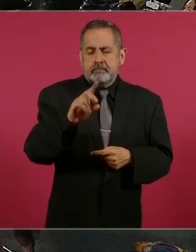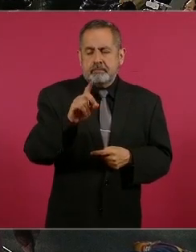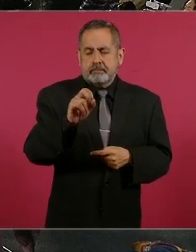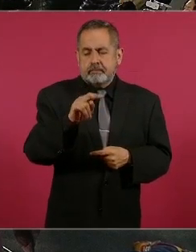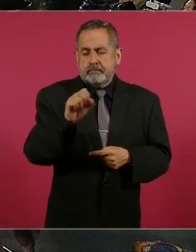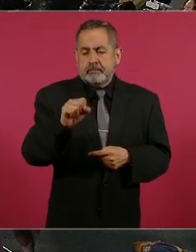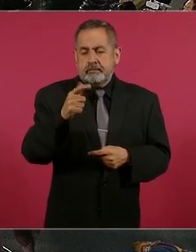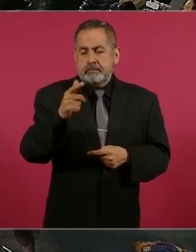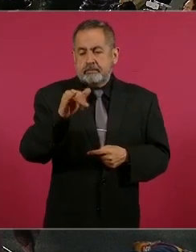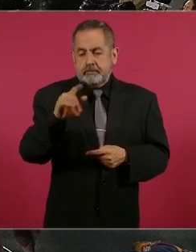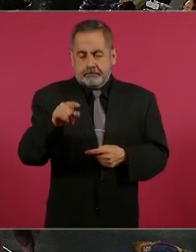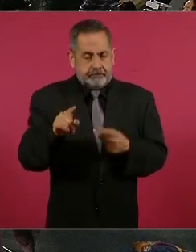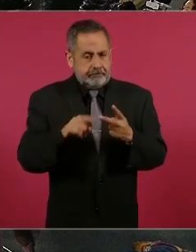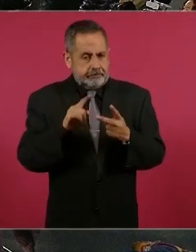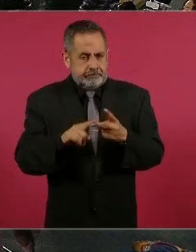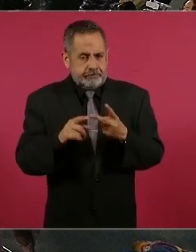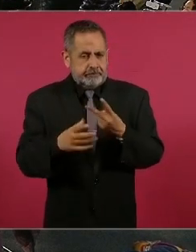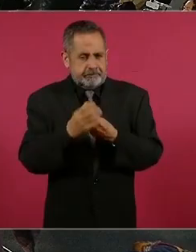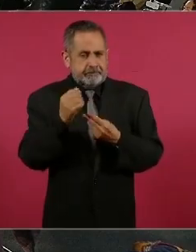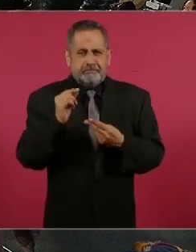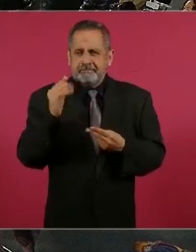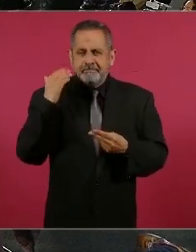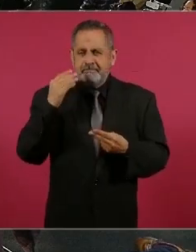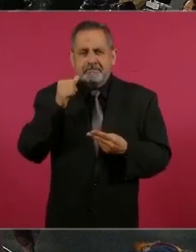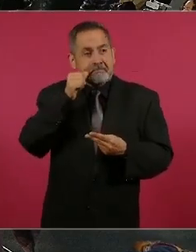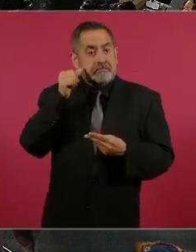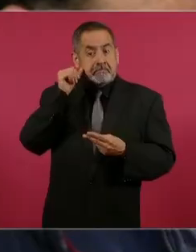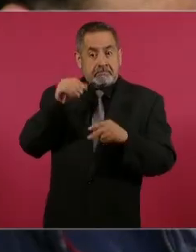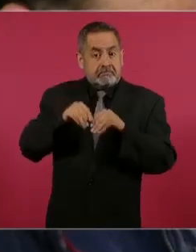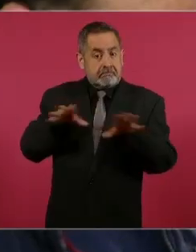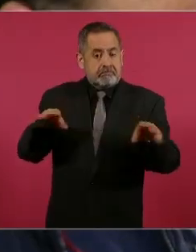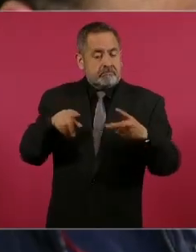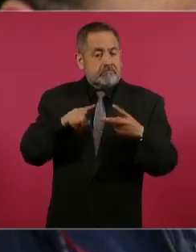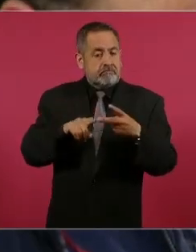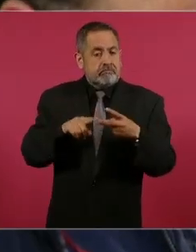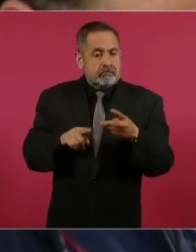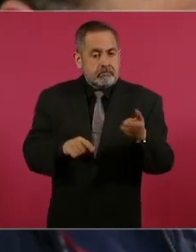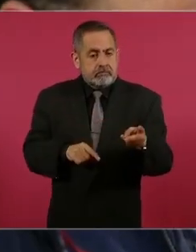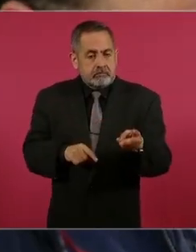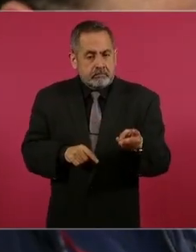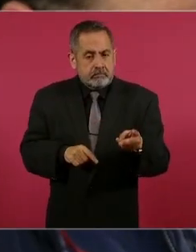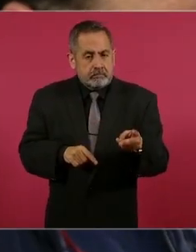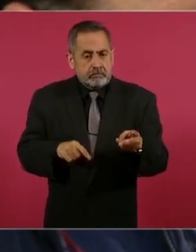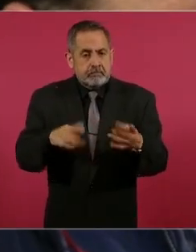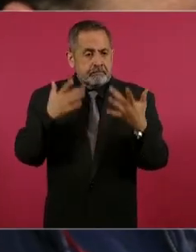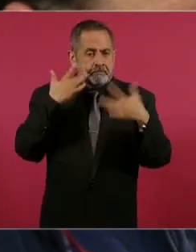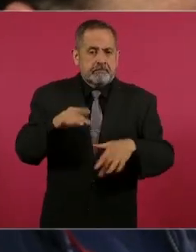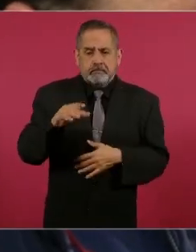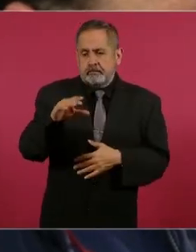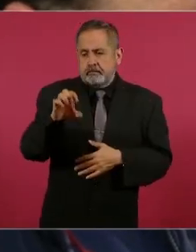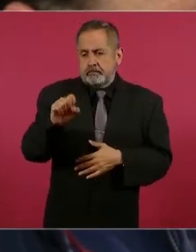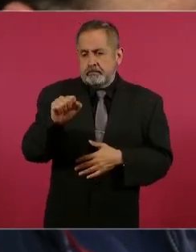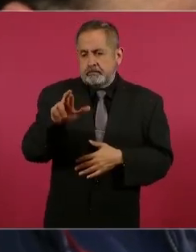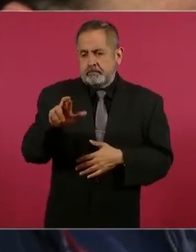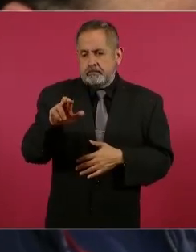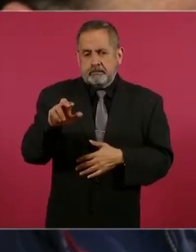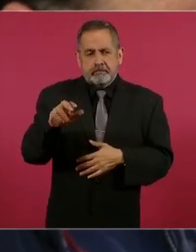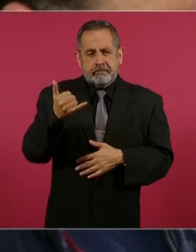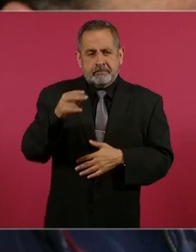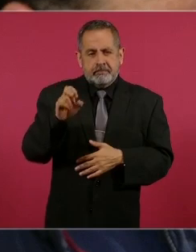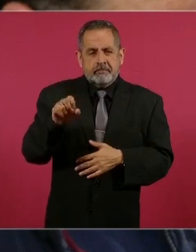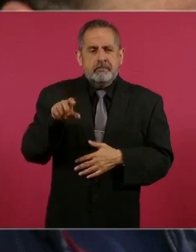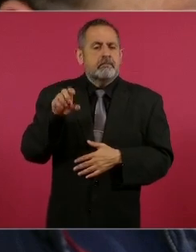y otra que tiene que ver con pues lo que se dio ayer a conocer con la renuncia de César Yáñez a la subsecretaría